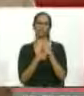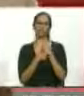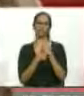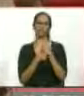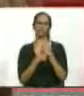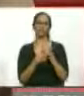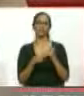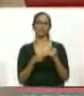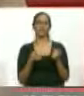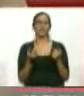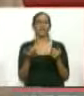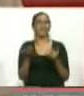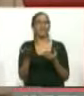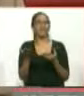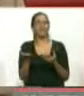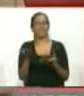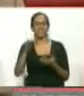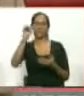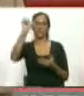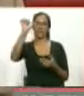ese análisis